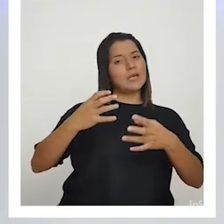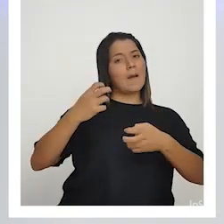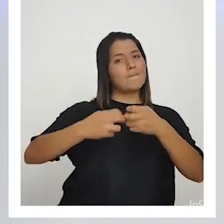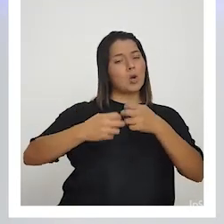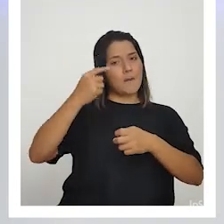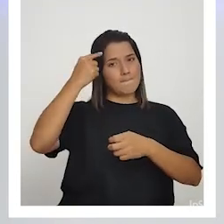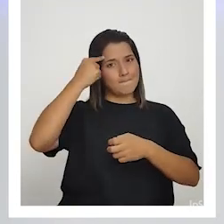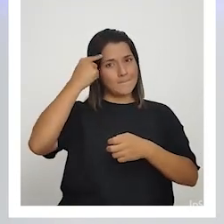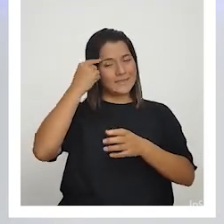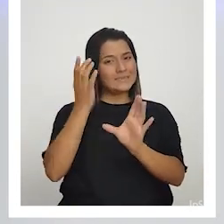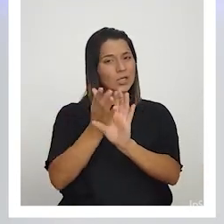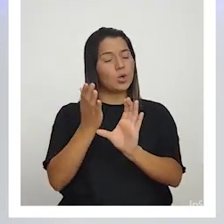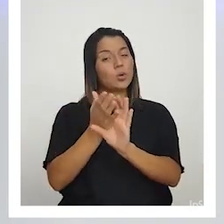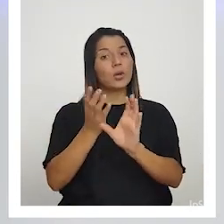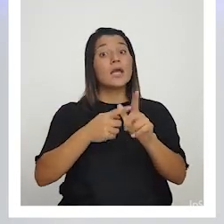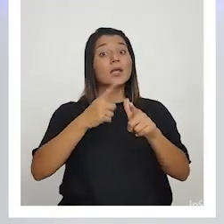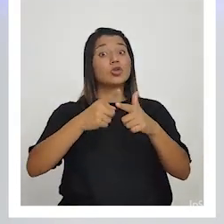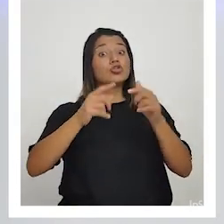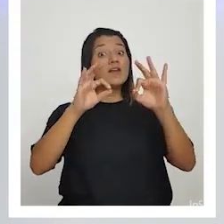cómo abordarlo también,